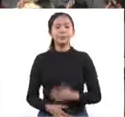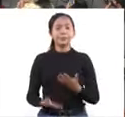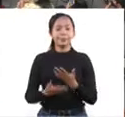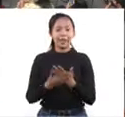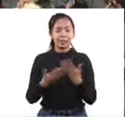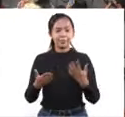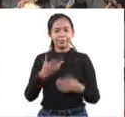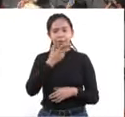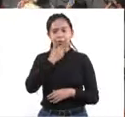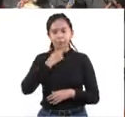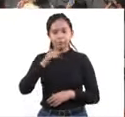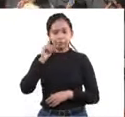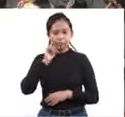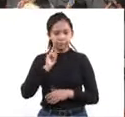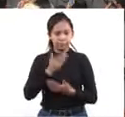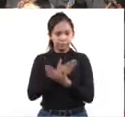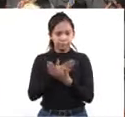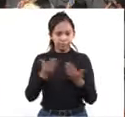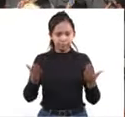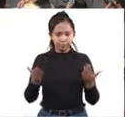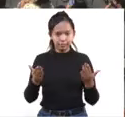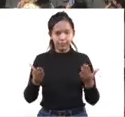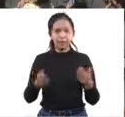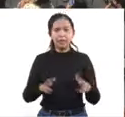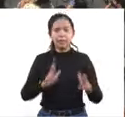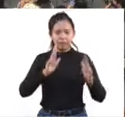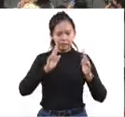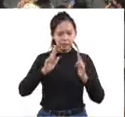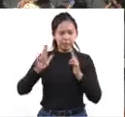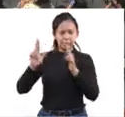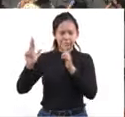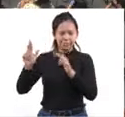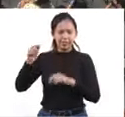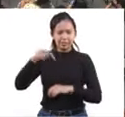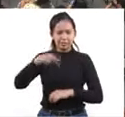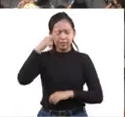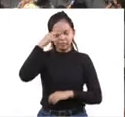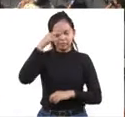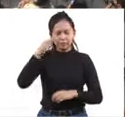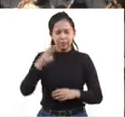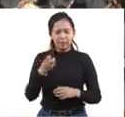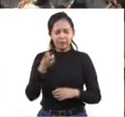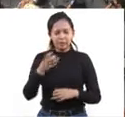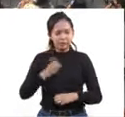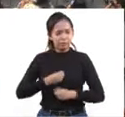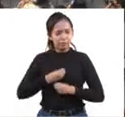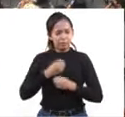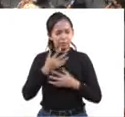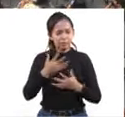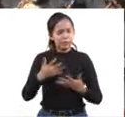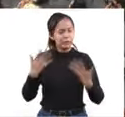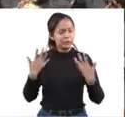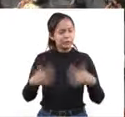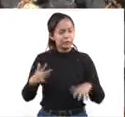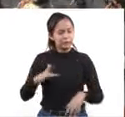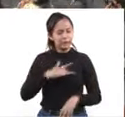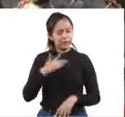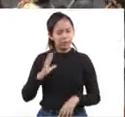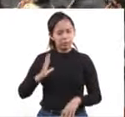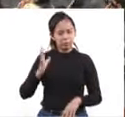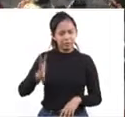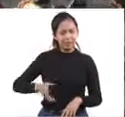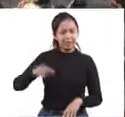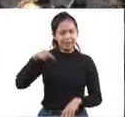Señoras y señores, el himno nacional es la máxima expresión de orgullo patrio que nos